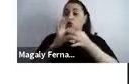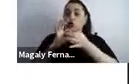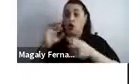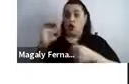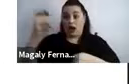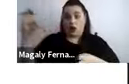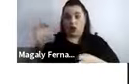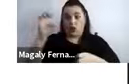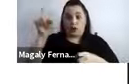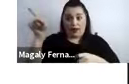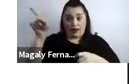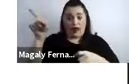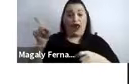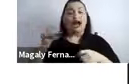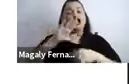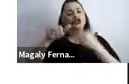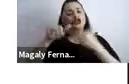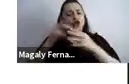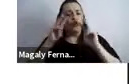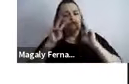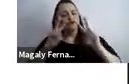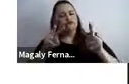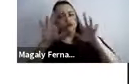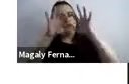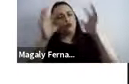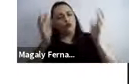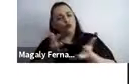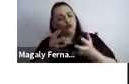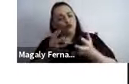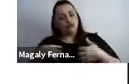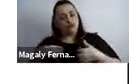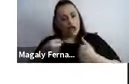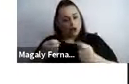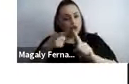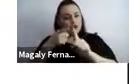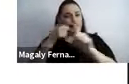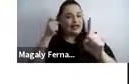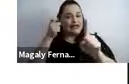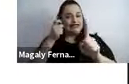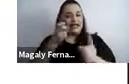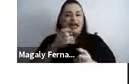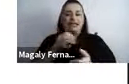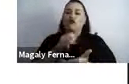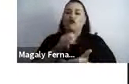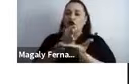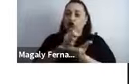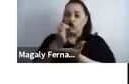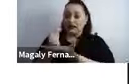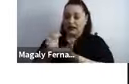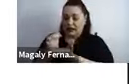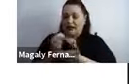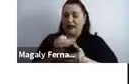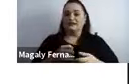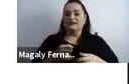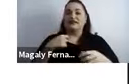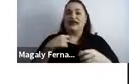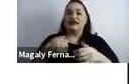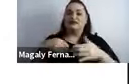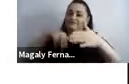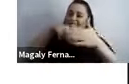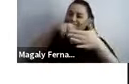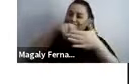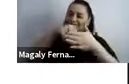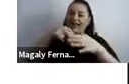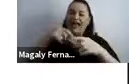a ver el mundo de la salud desde las fronteras, desde las trincheras, digamos, hasta la visión más